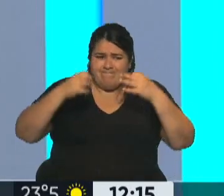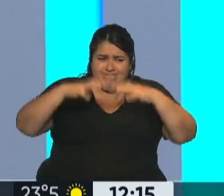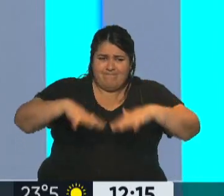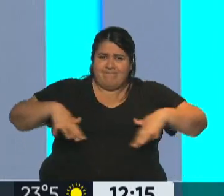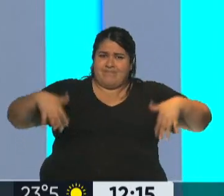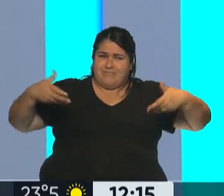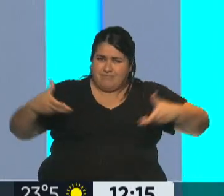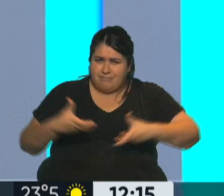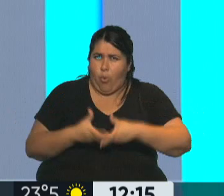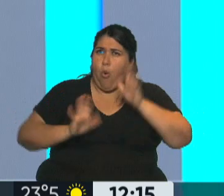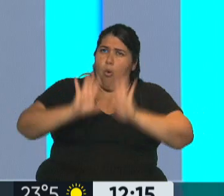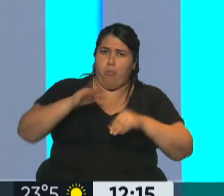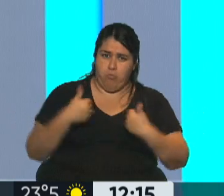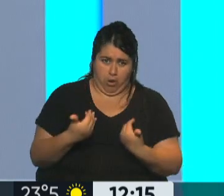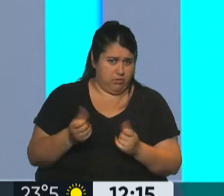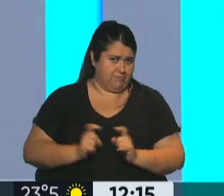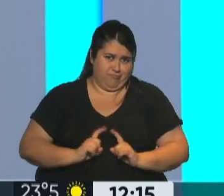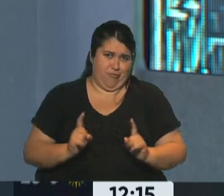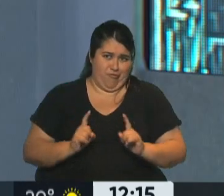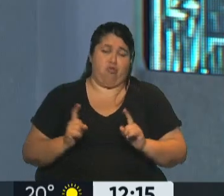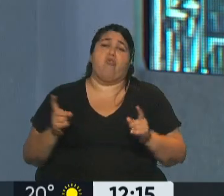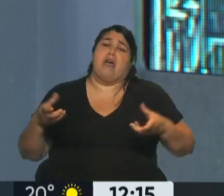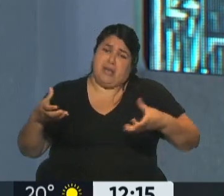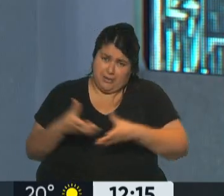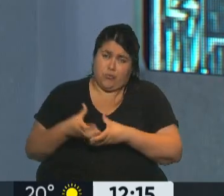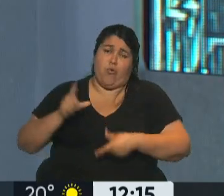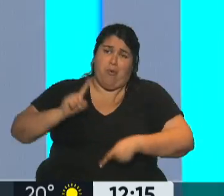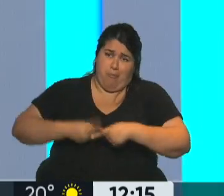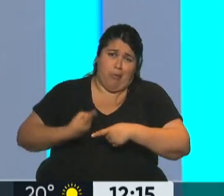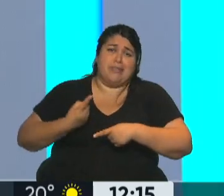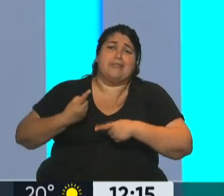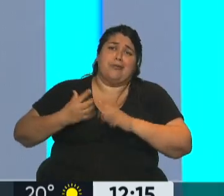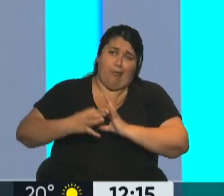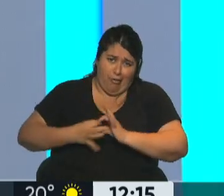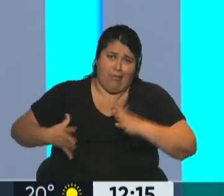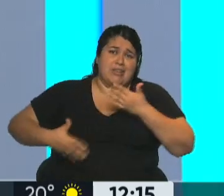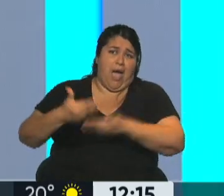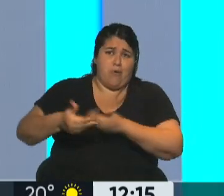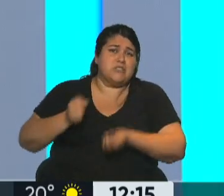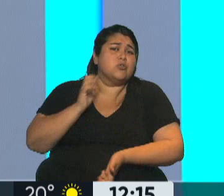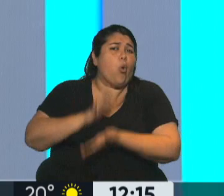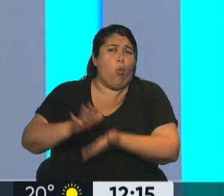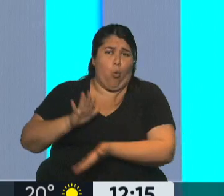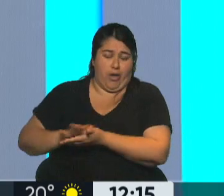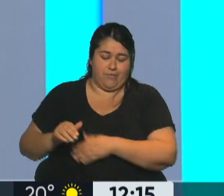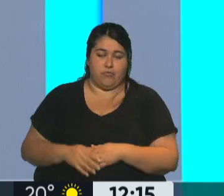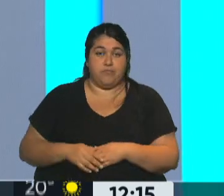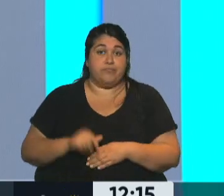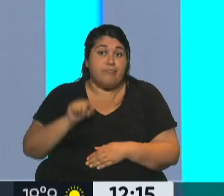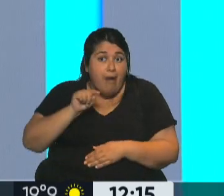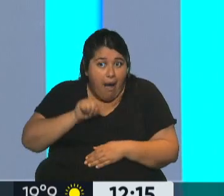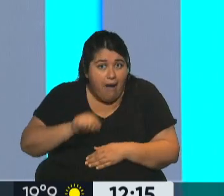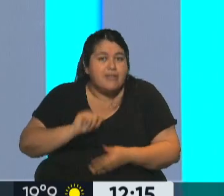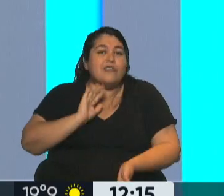hizo una excelente elección como una fuerza que recién arranca y tiene más de 35 diputados, ¿no? Ahora, ahí va a aparecer otra discusión que es